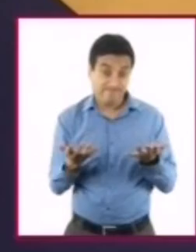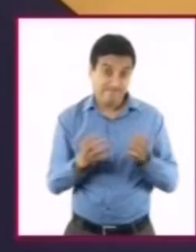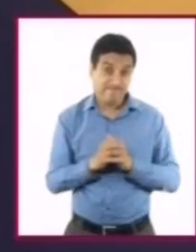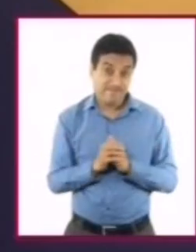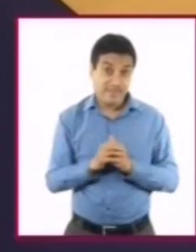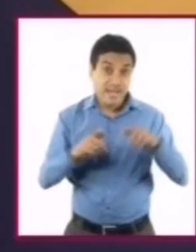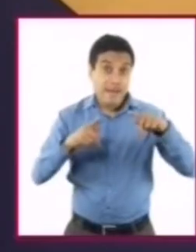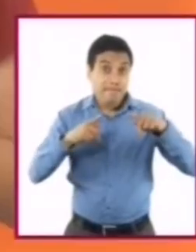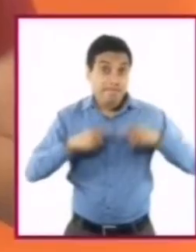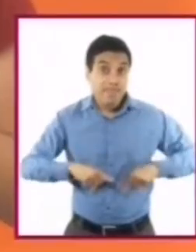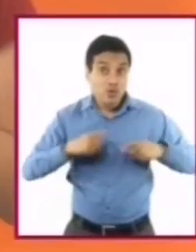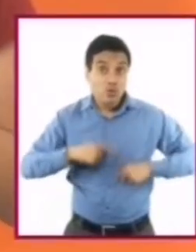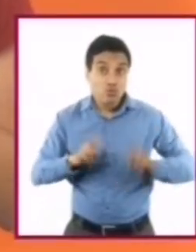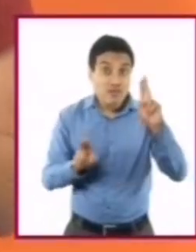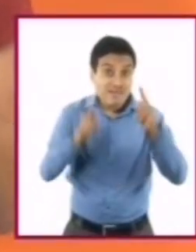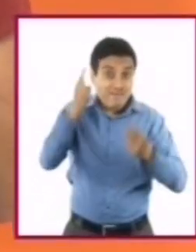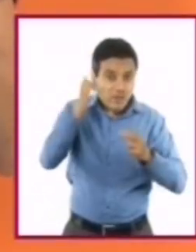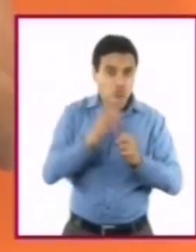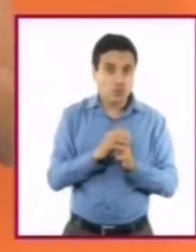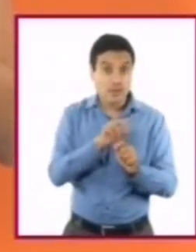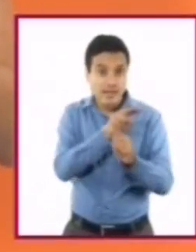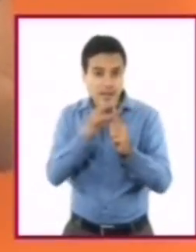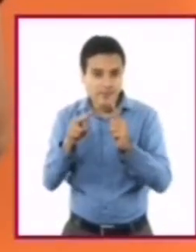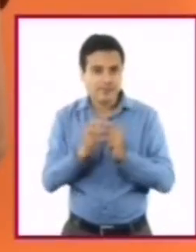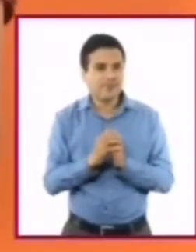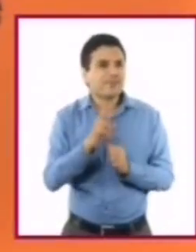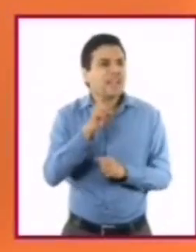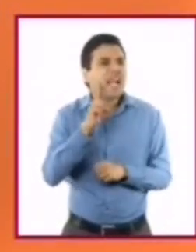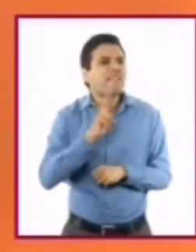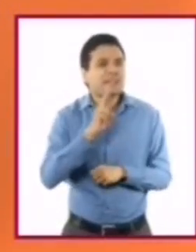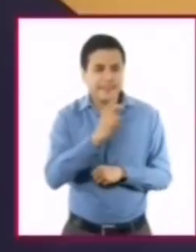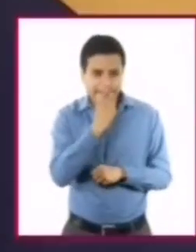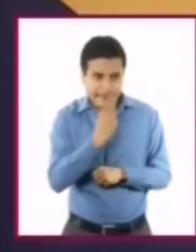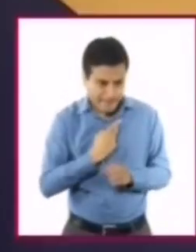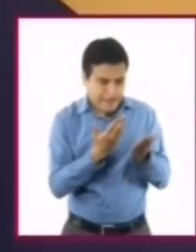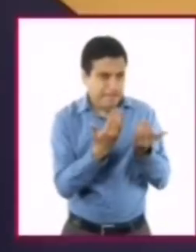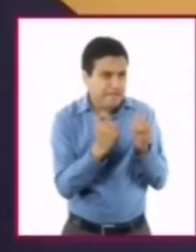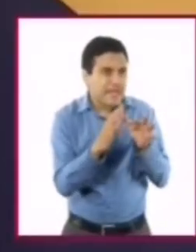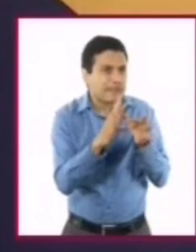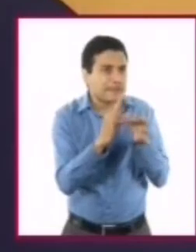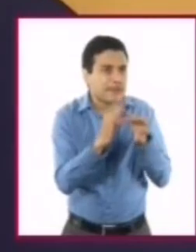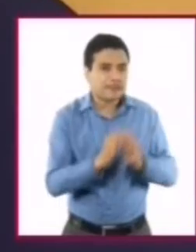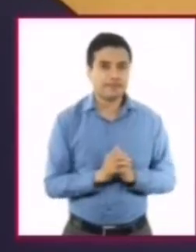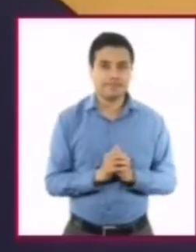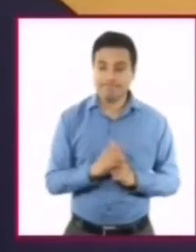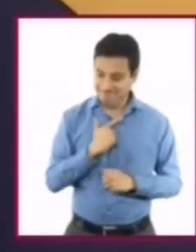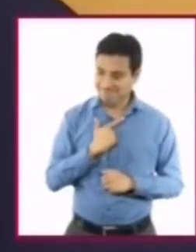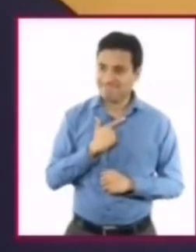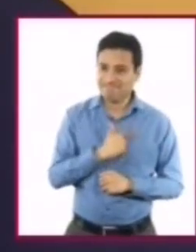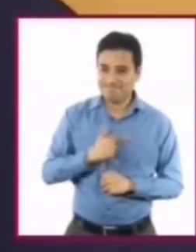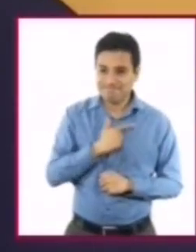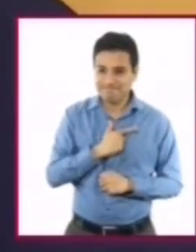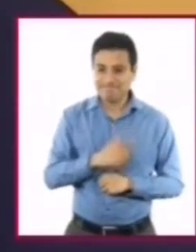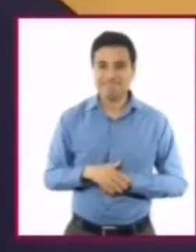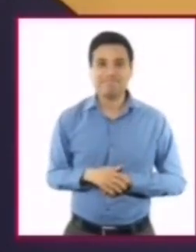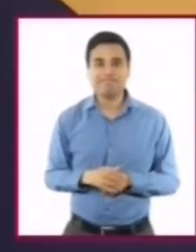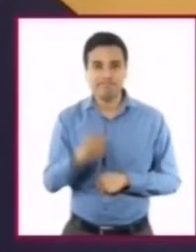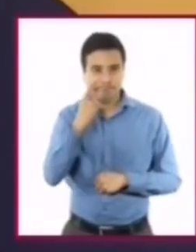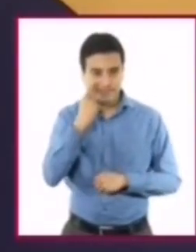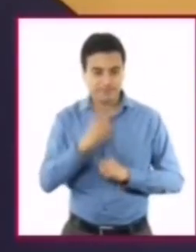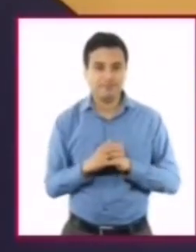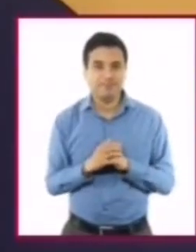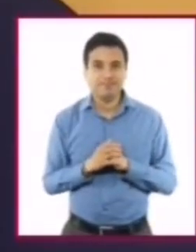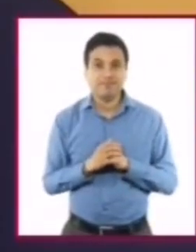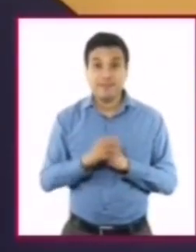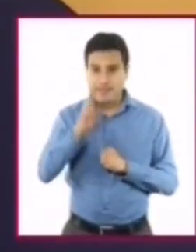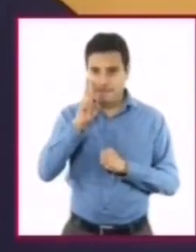percepción que teníamos del universo. Cuéntanos acerca de esto, por favor. Con gusto. Vamos a comenzar